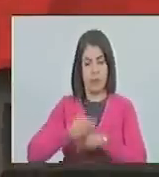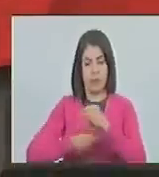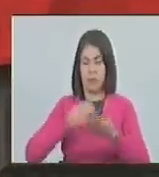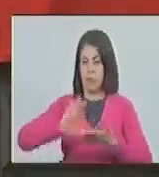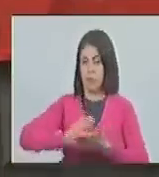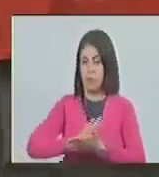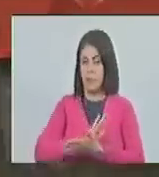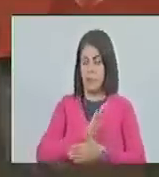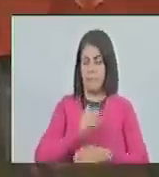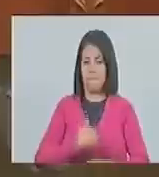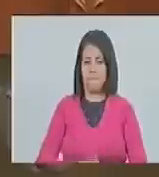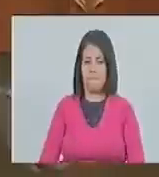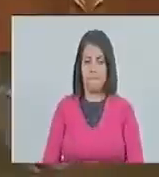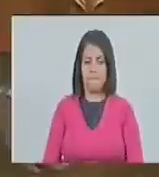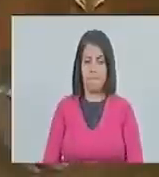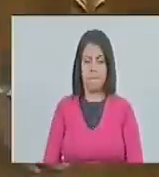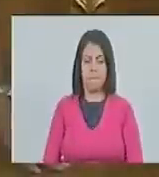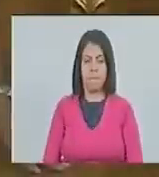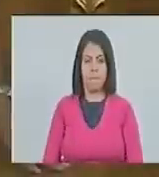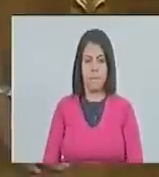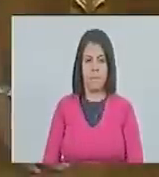germinar y